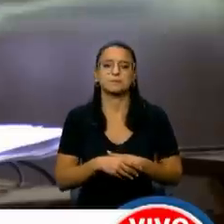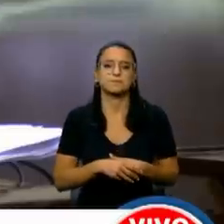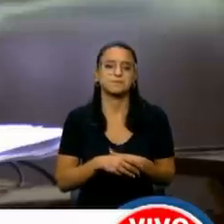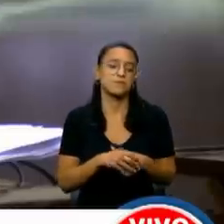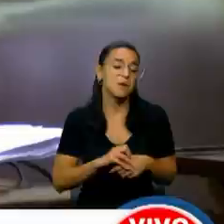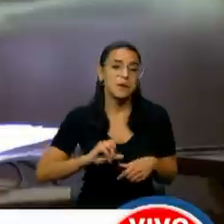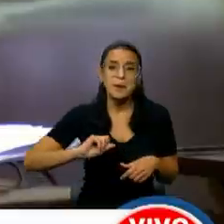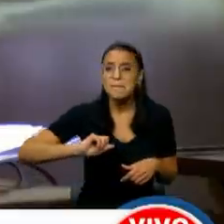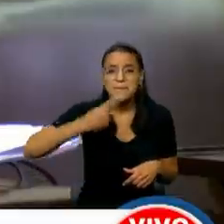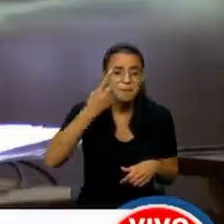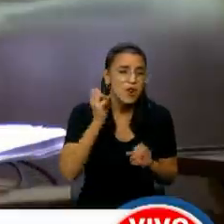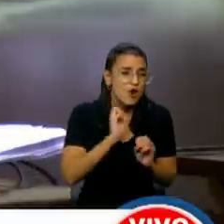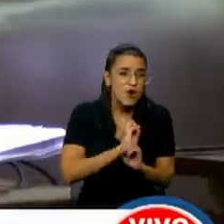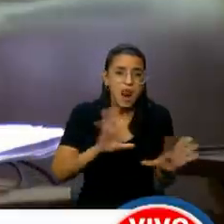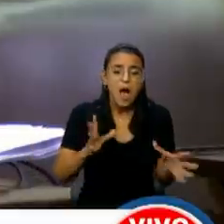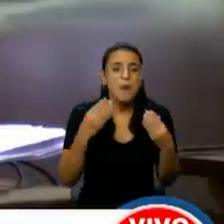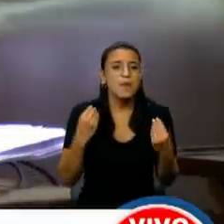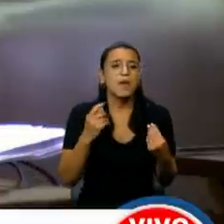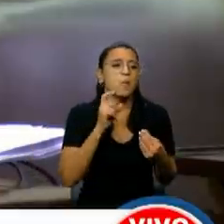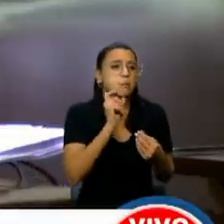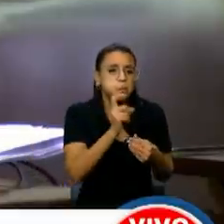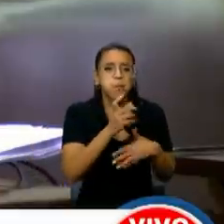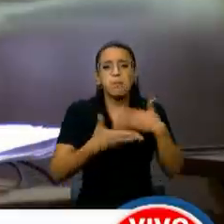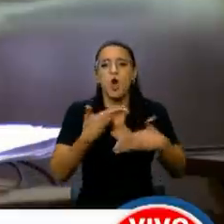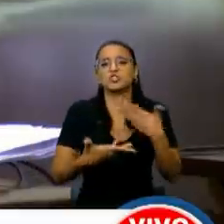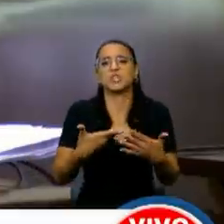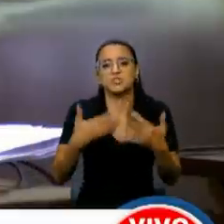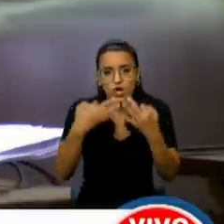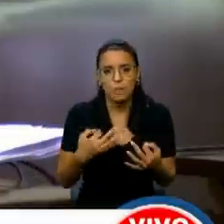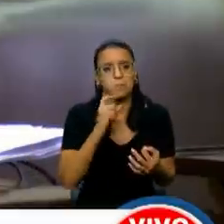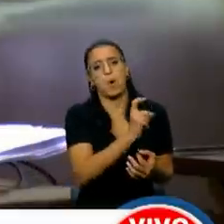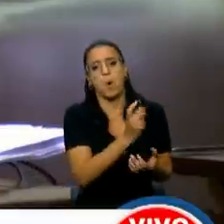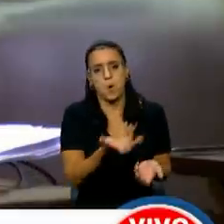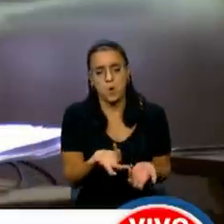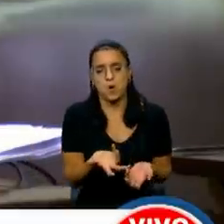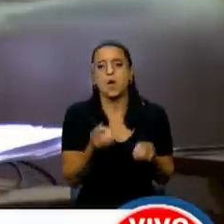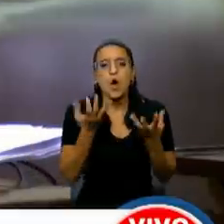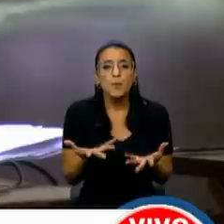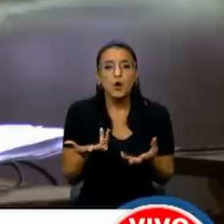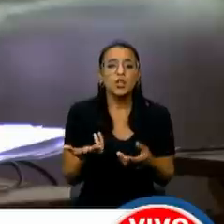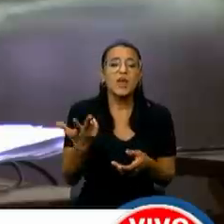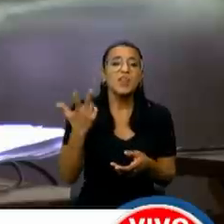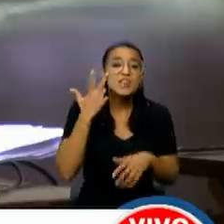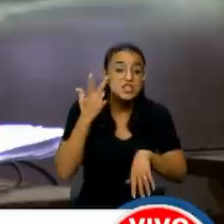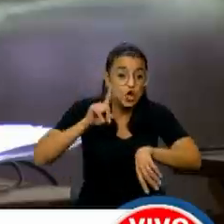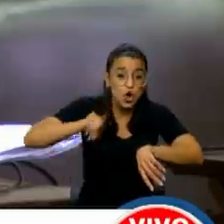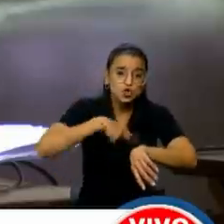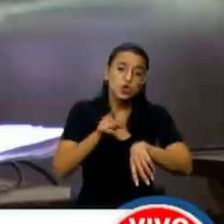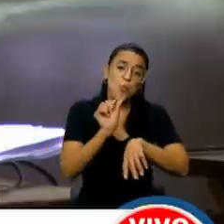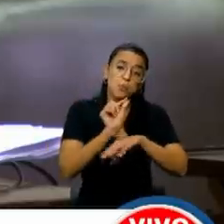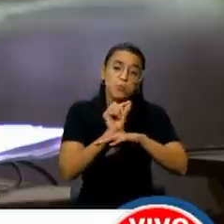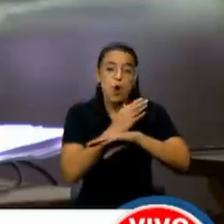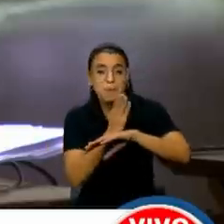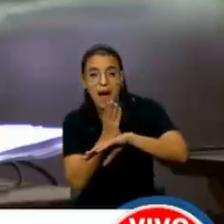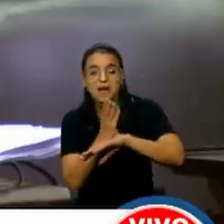lo primero y lo más grave es la violación al debido proceso porque pretender que en 18 horas o un poco más